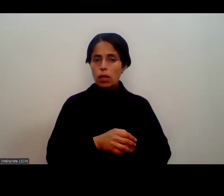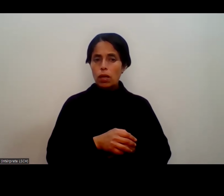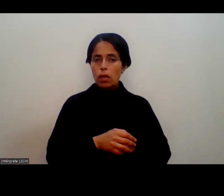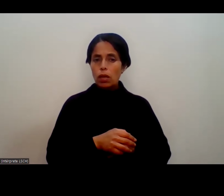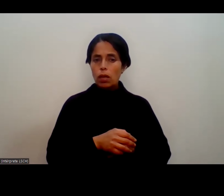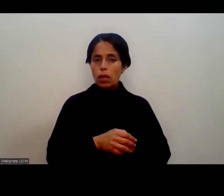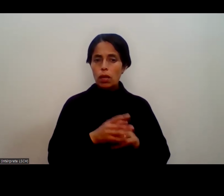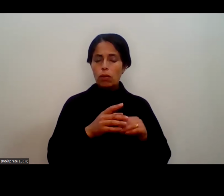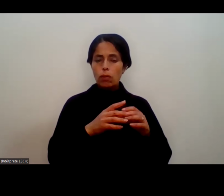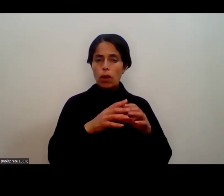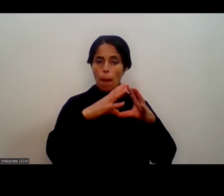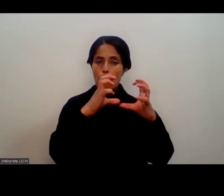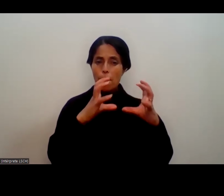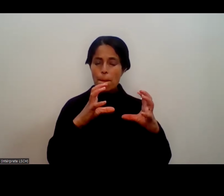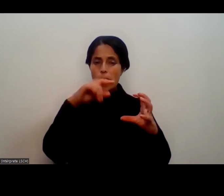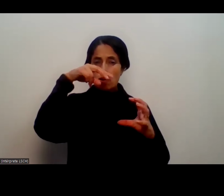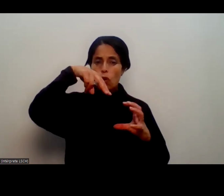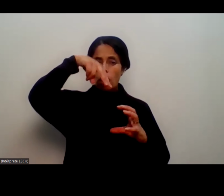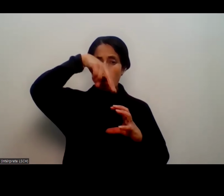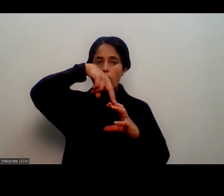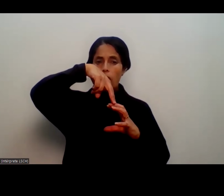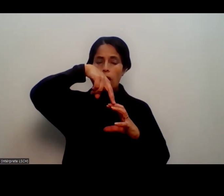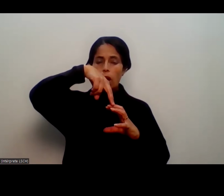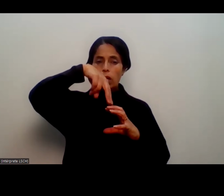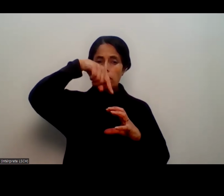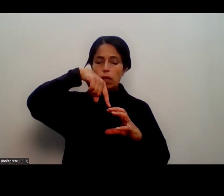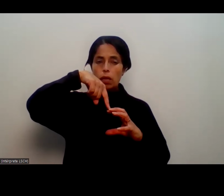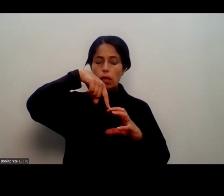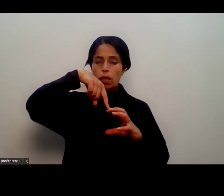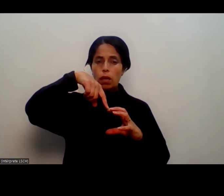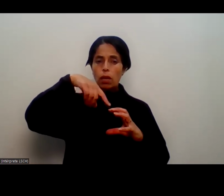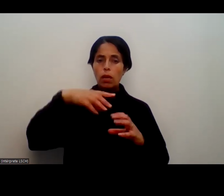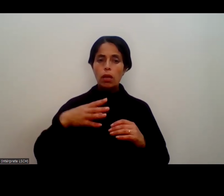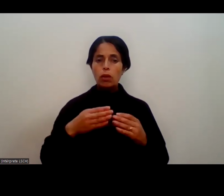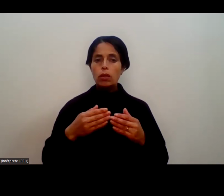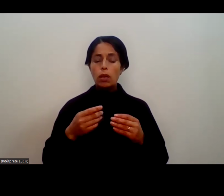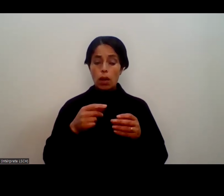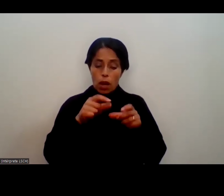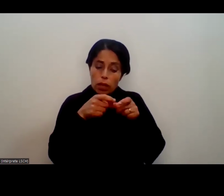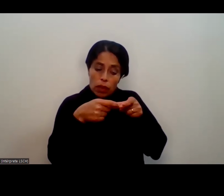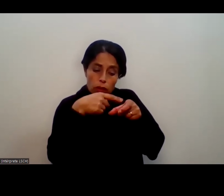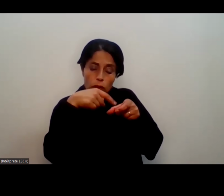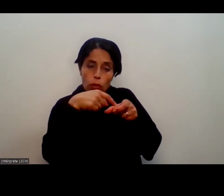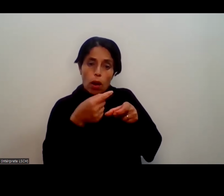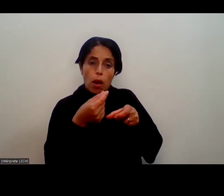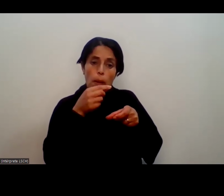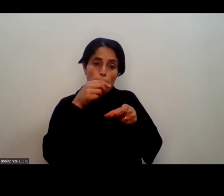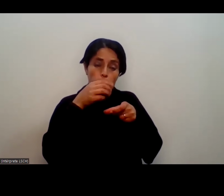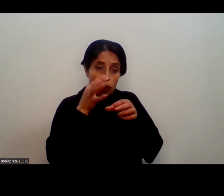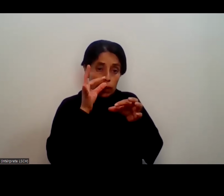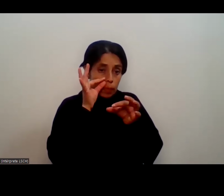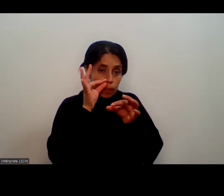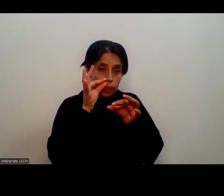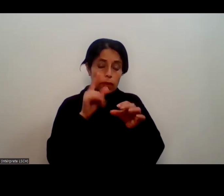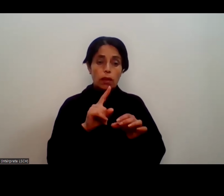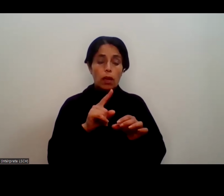sobre una peña y que en la cavidad donde antes se ponía el polvito para inhalarlo, ahí estaban